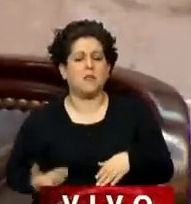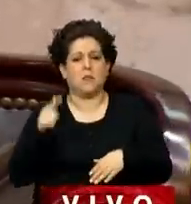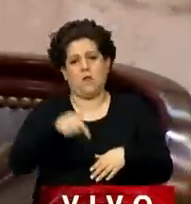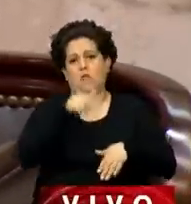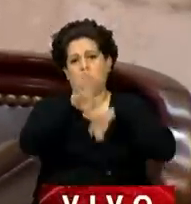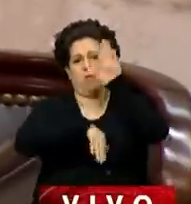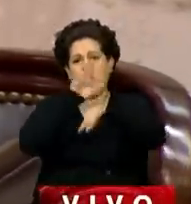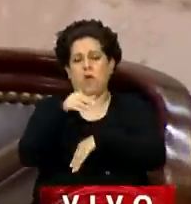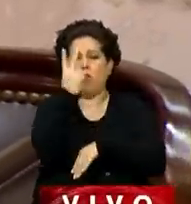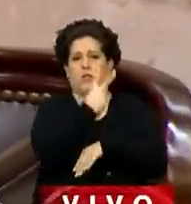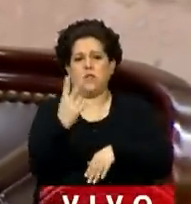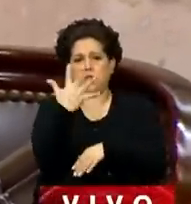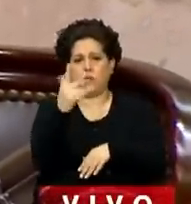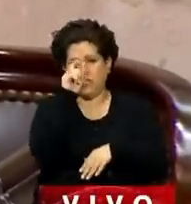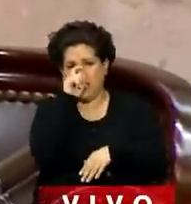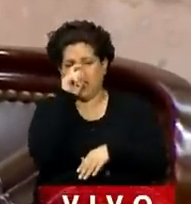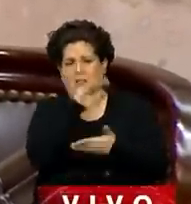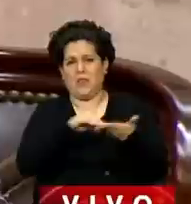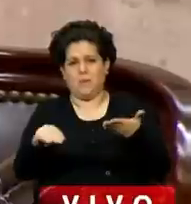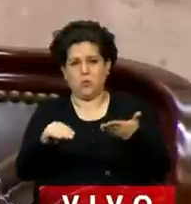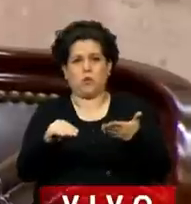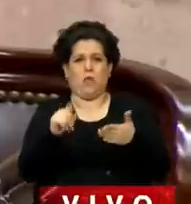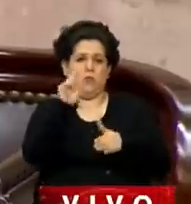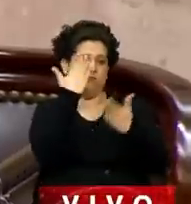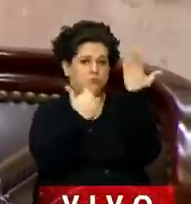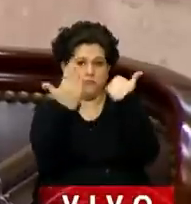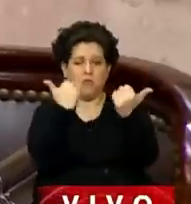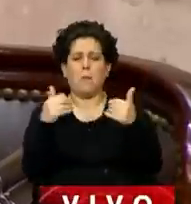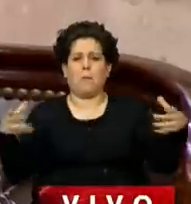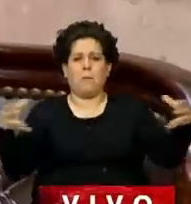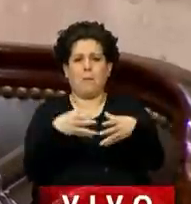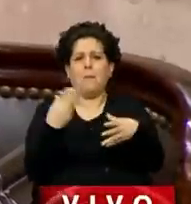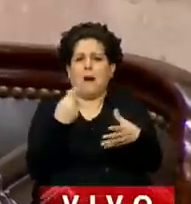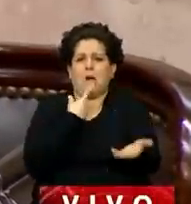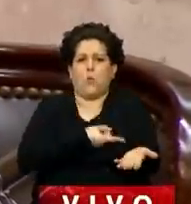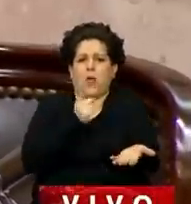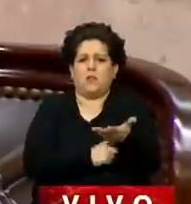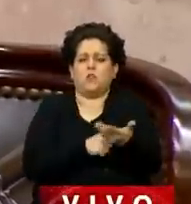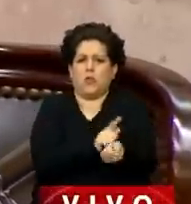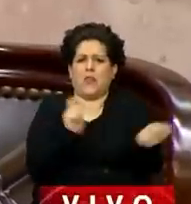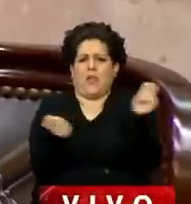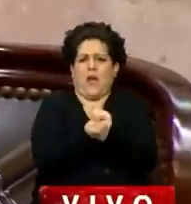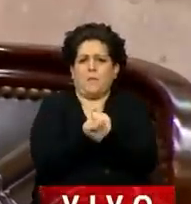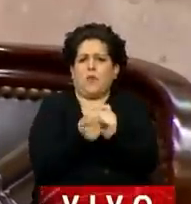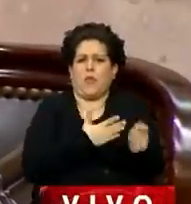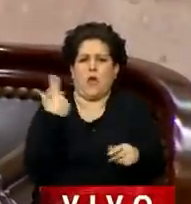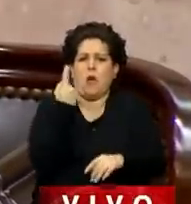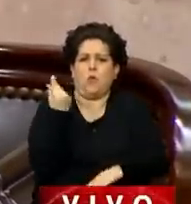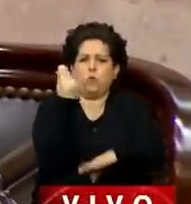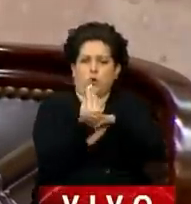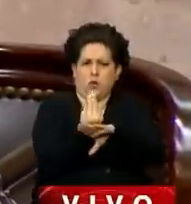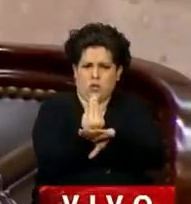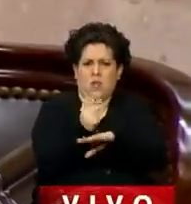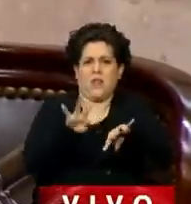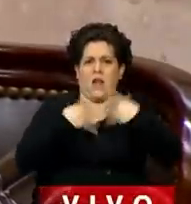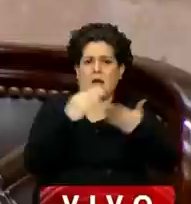257 diputados para darle marco formal a una decisión que implica el cambio de autoridades de la otrora